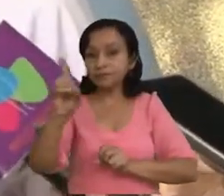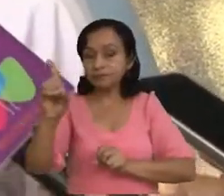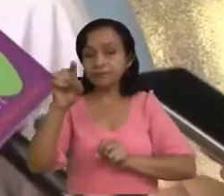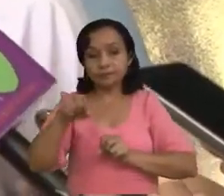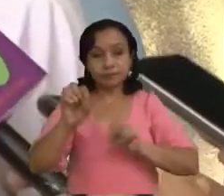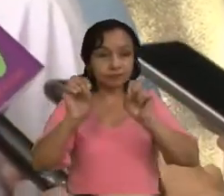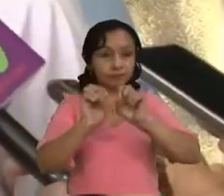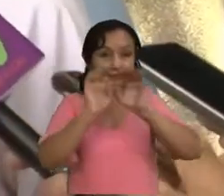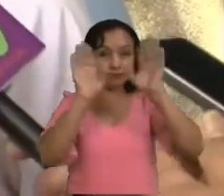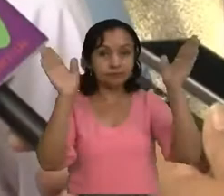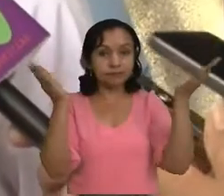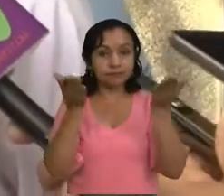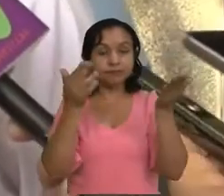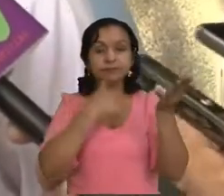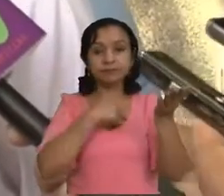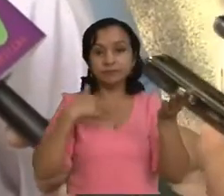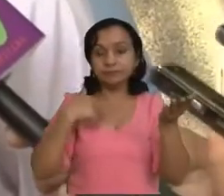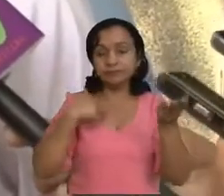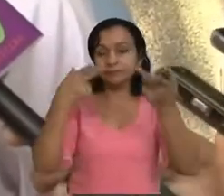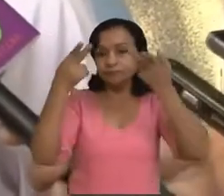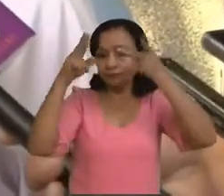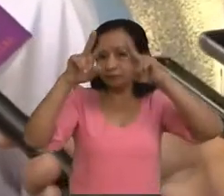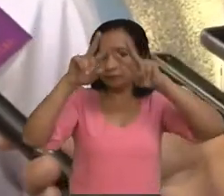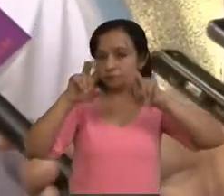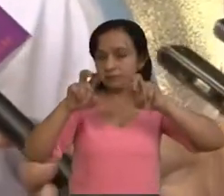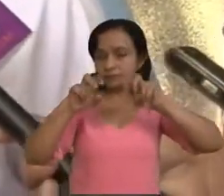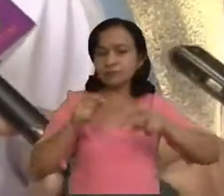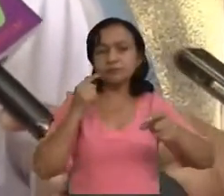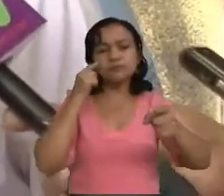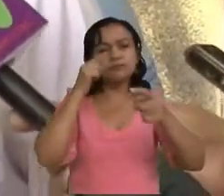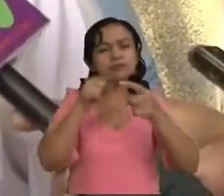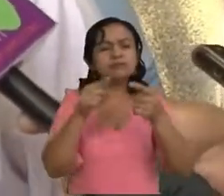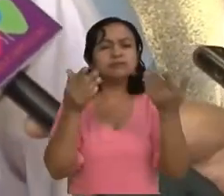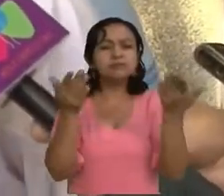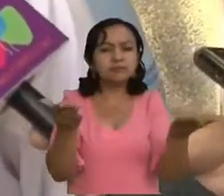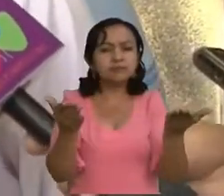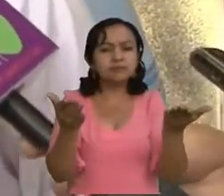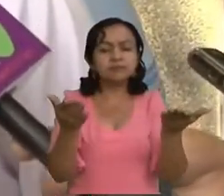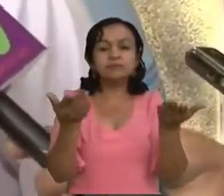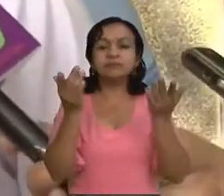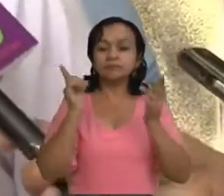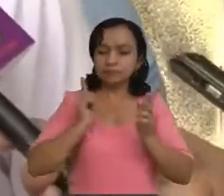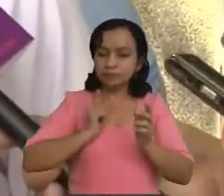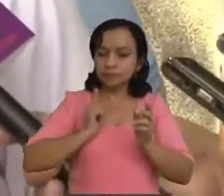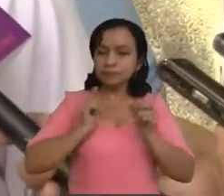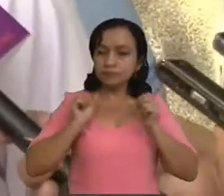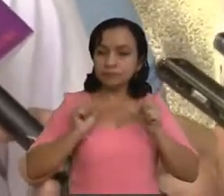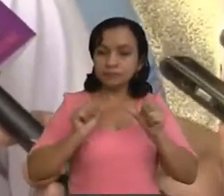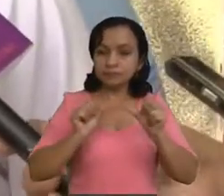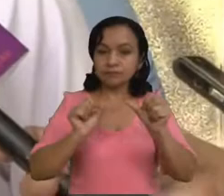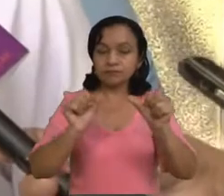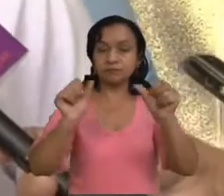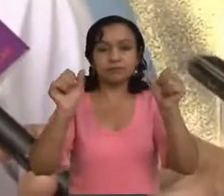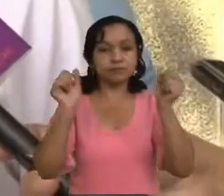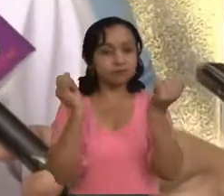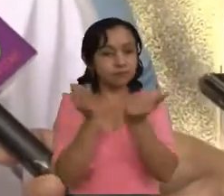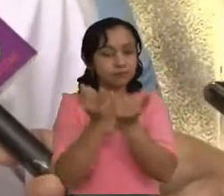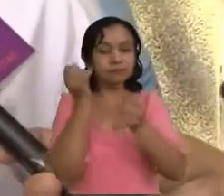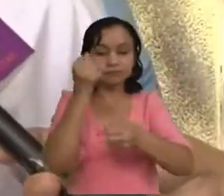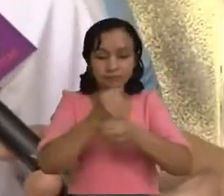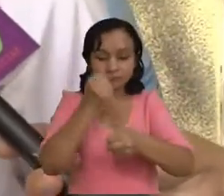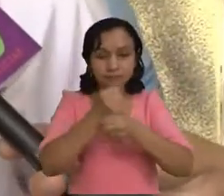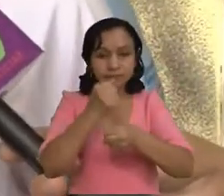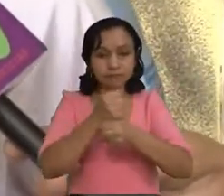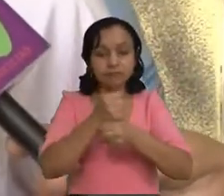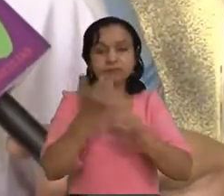mañana y estamos haciendo la evaluación con el objetivo de que nosotros mantengamos y recuperemos esa mística del trabajo,